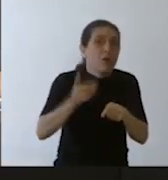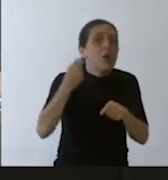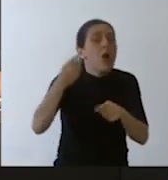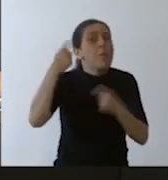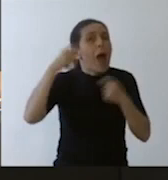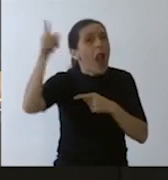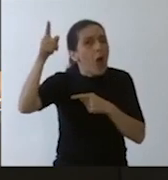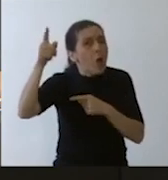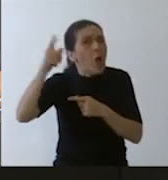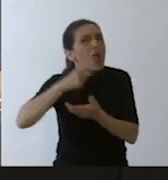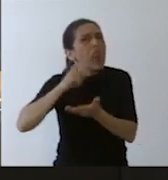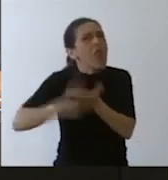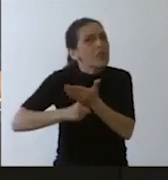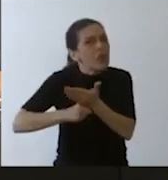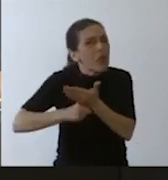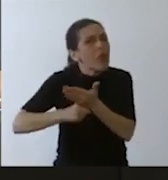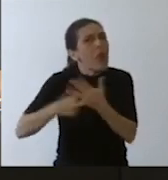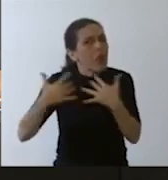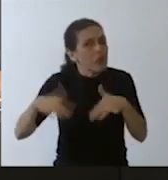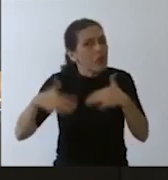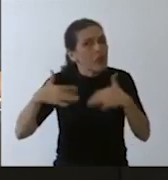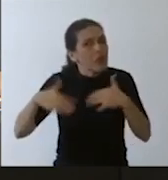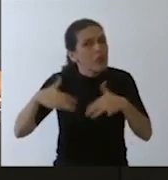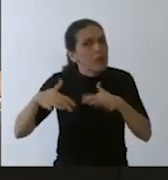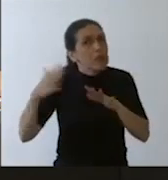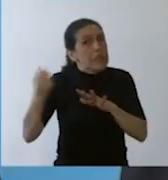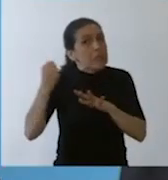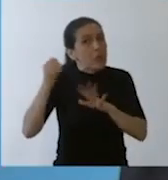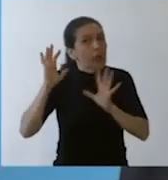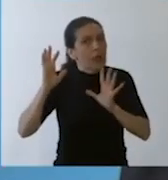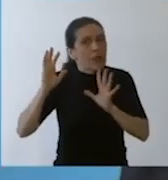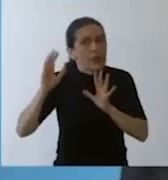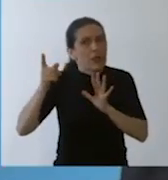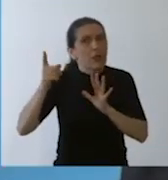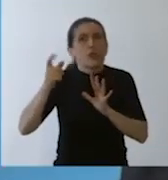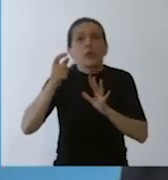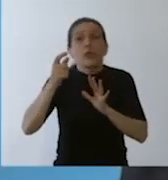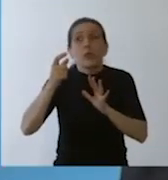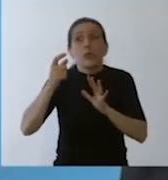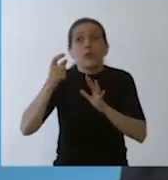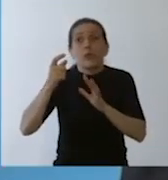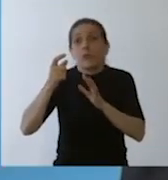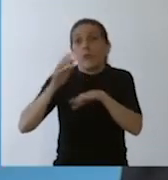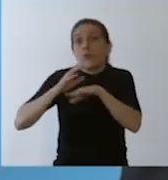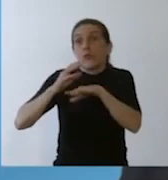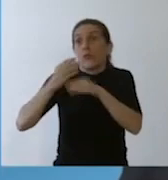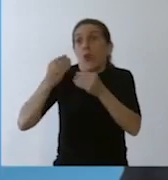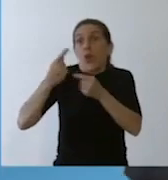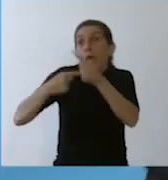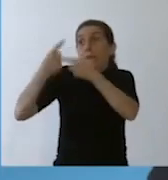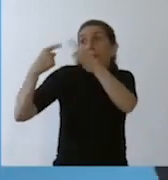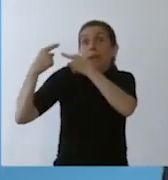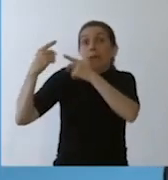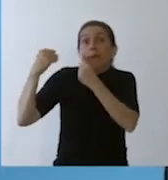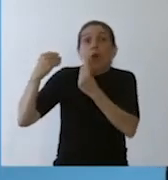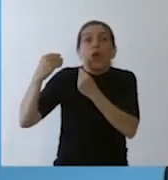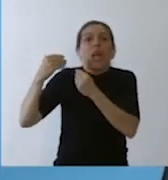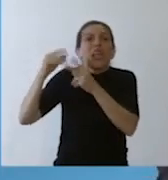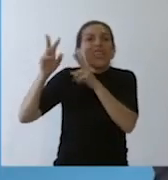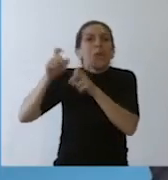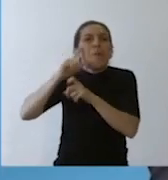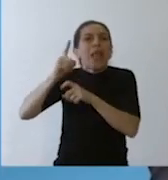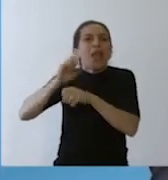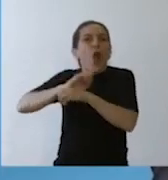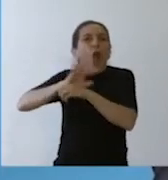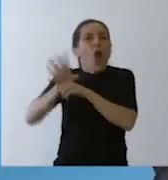tomado medidas bastante importantes como consecuencia no tanto por el riesgo del coronavirus,